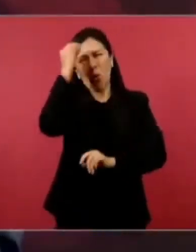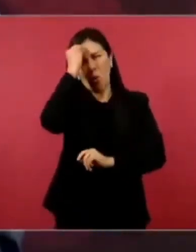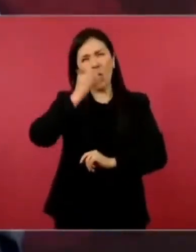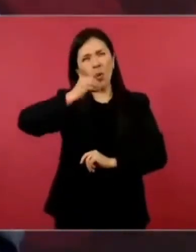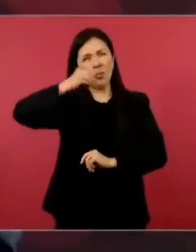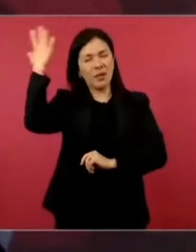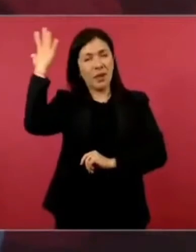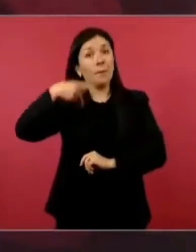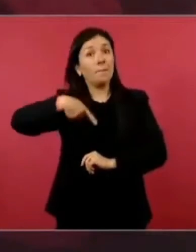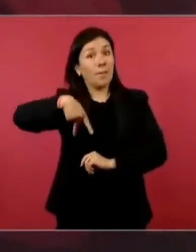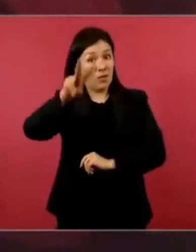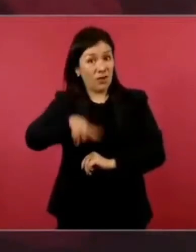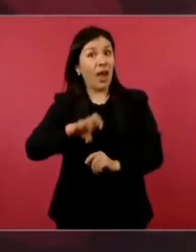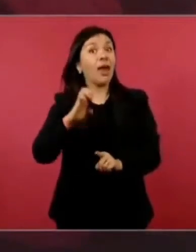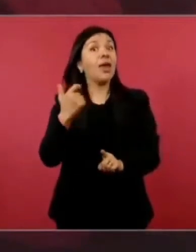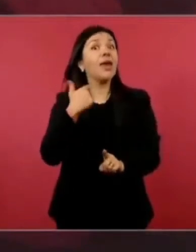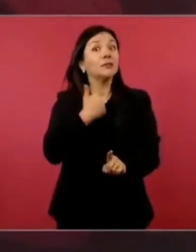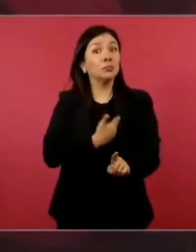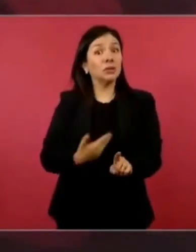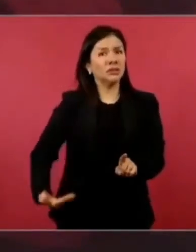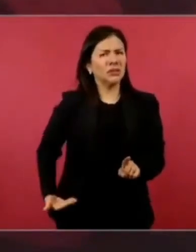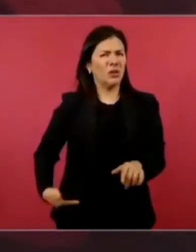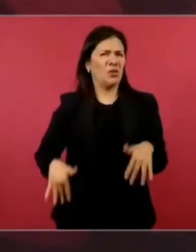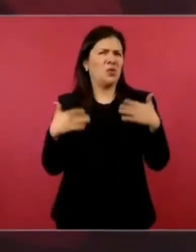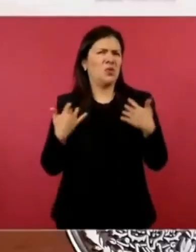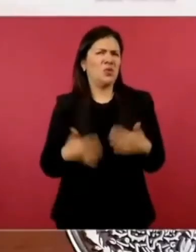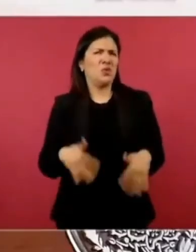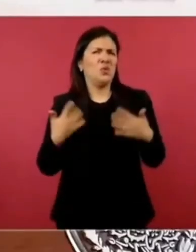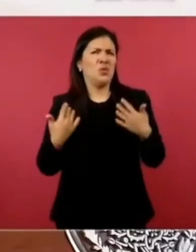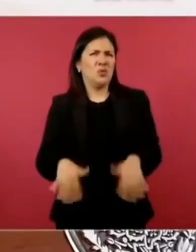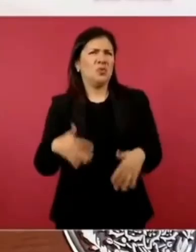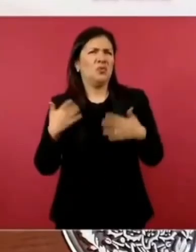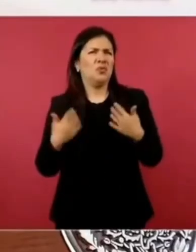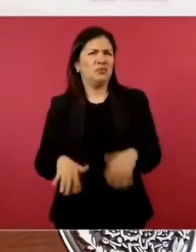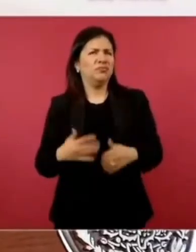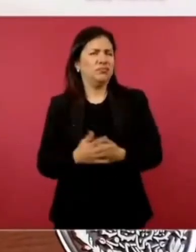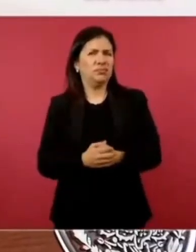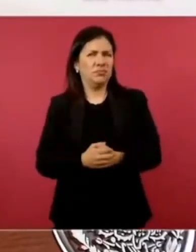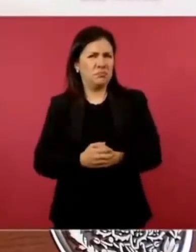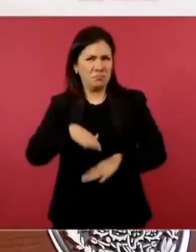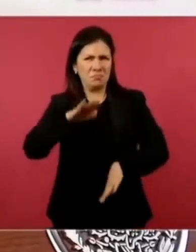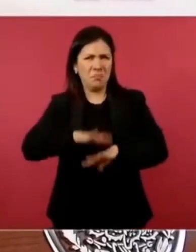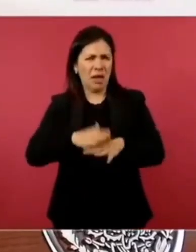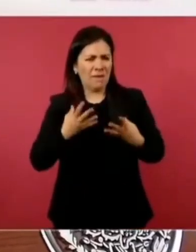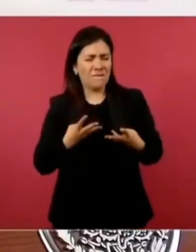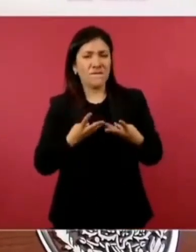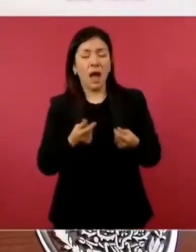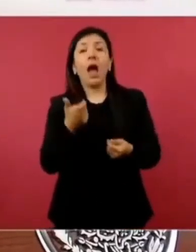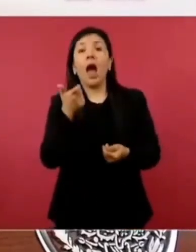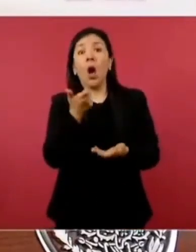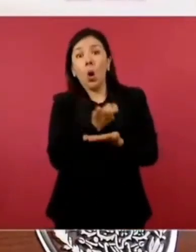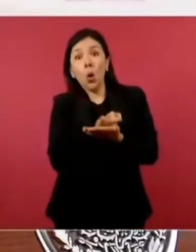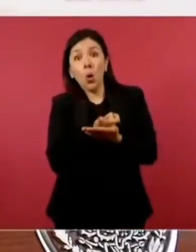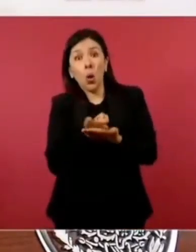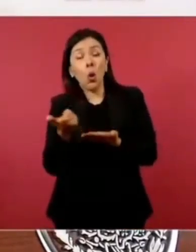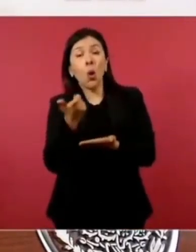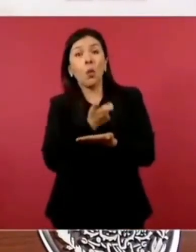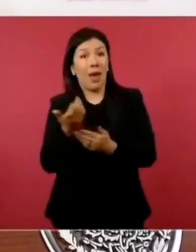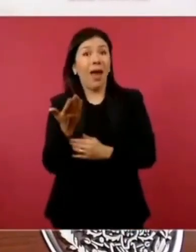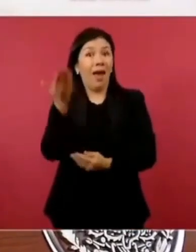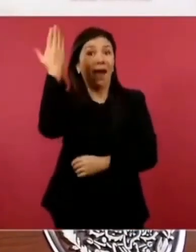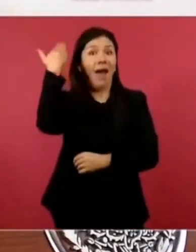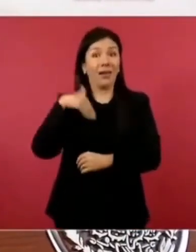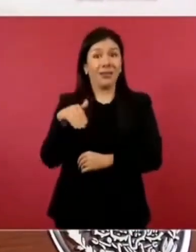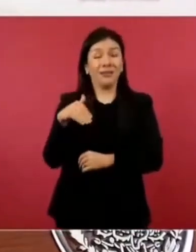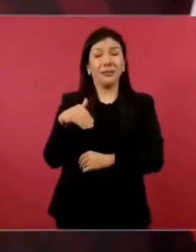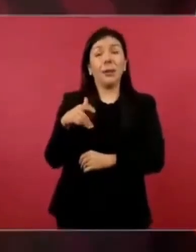los expresidentes se llevaban 5 millones de pesos mensuales de pensión.